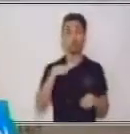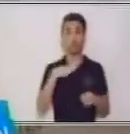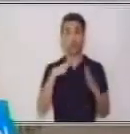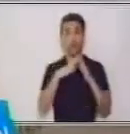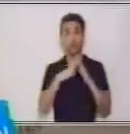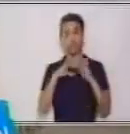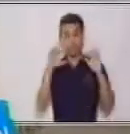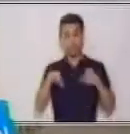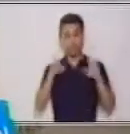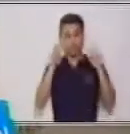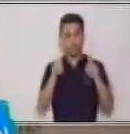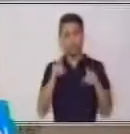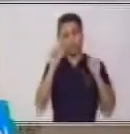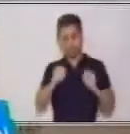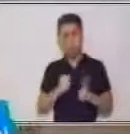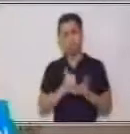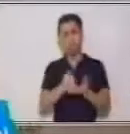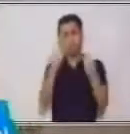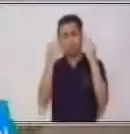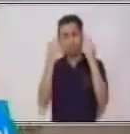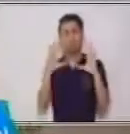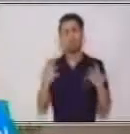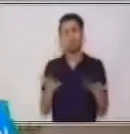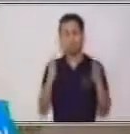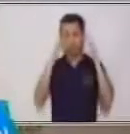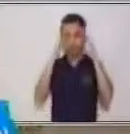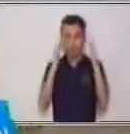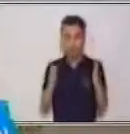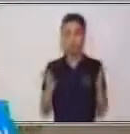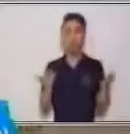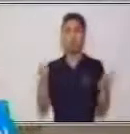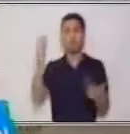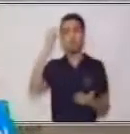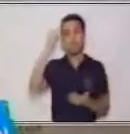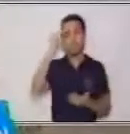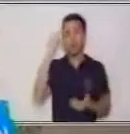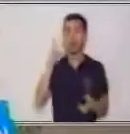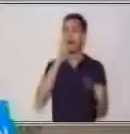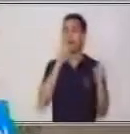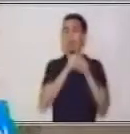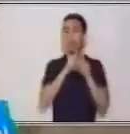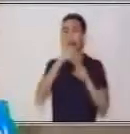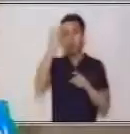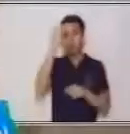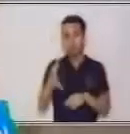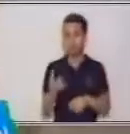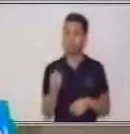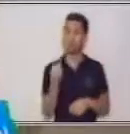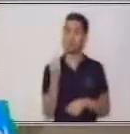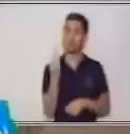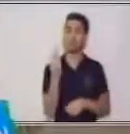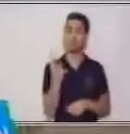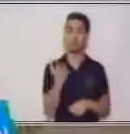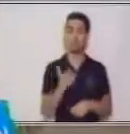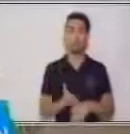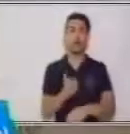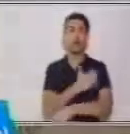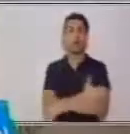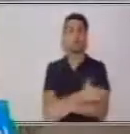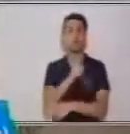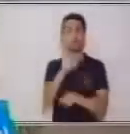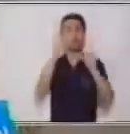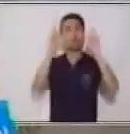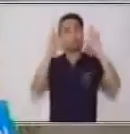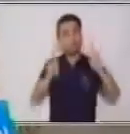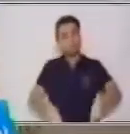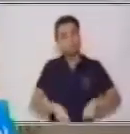ayudará a ejercitar habilidades y destrezas como la atención, la memoria y habilidad numérica. Antes de empezar, te recomendamos que